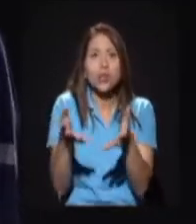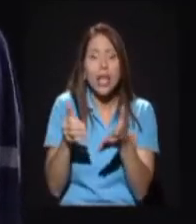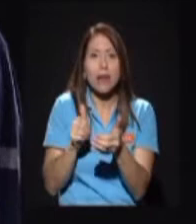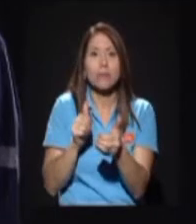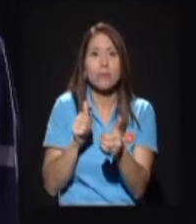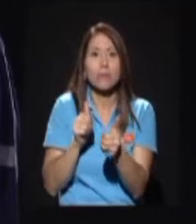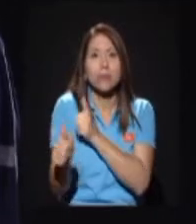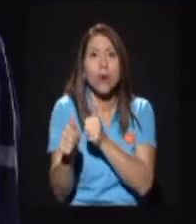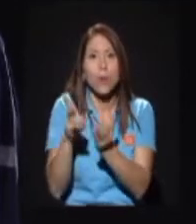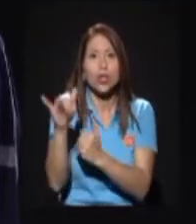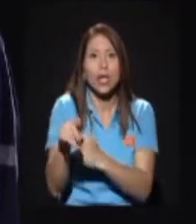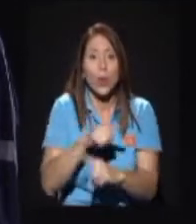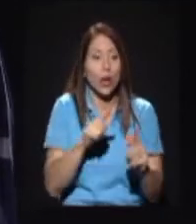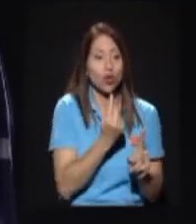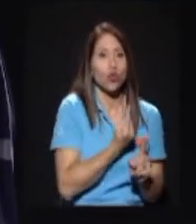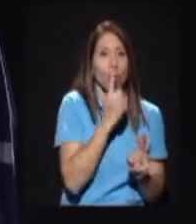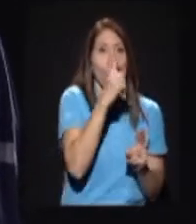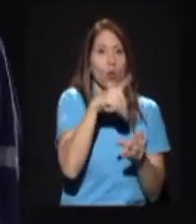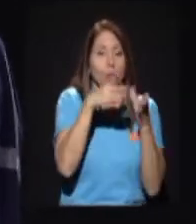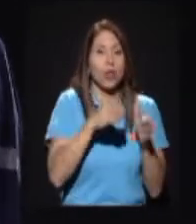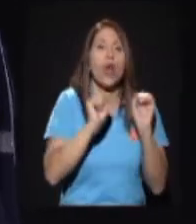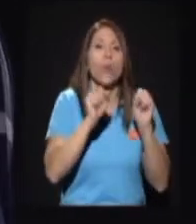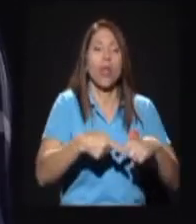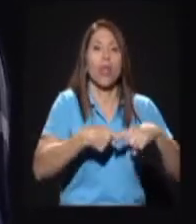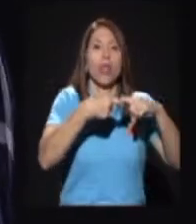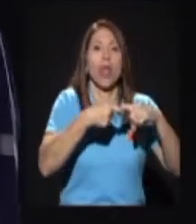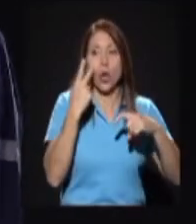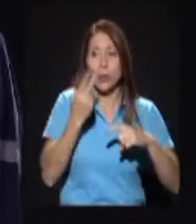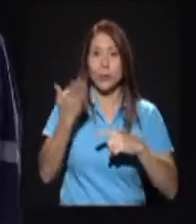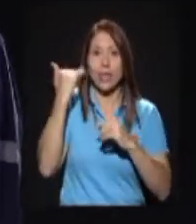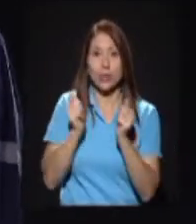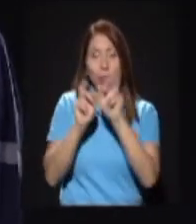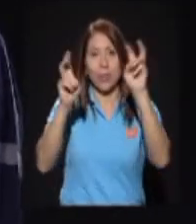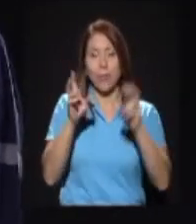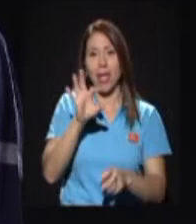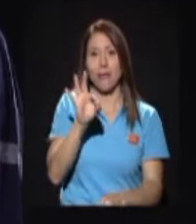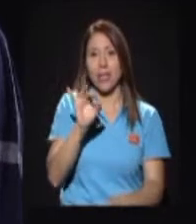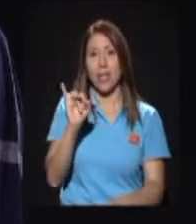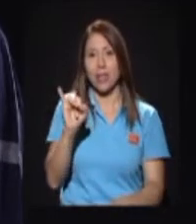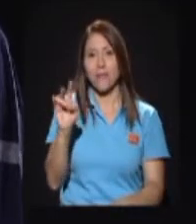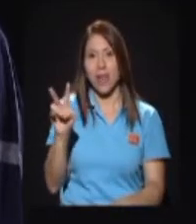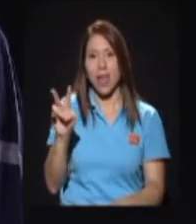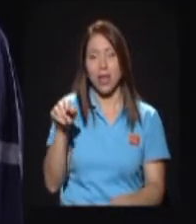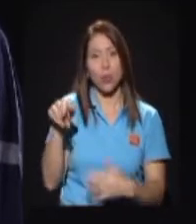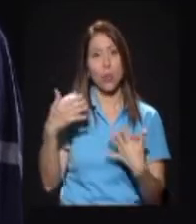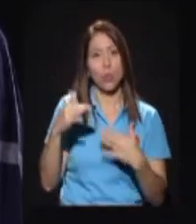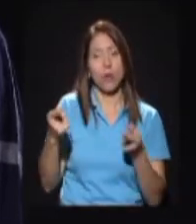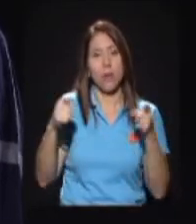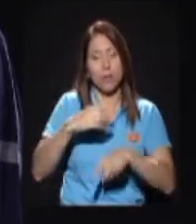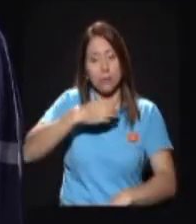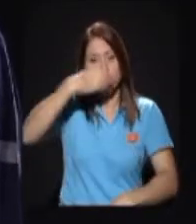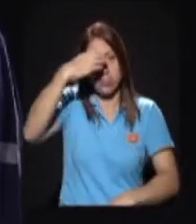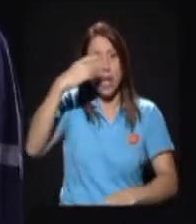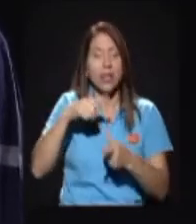un diputado lo puede bloquear. Lo vimos con fertilización in vitro, que fue una cosa vergonzosa. Entonces, una